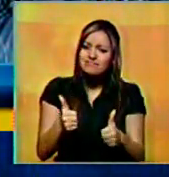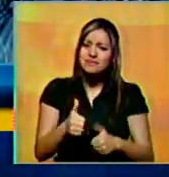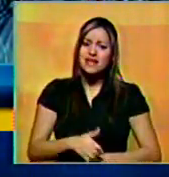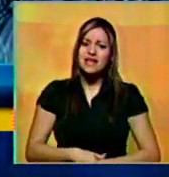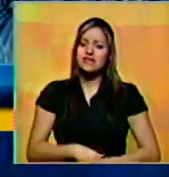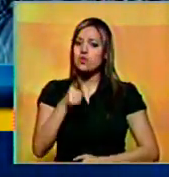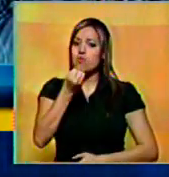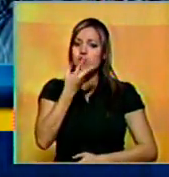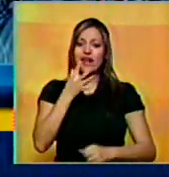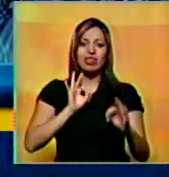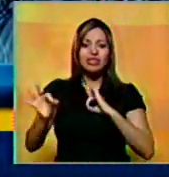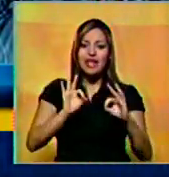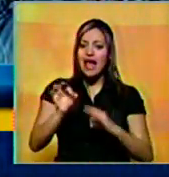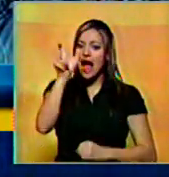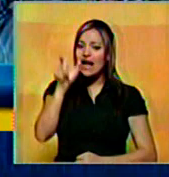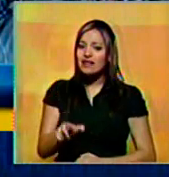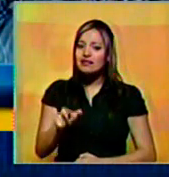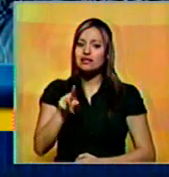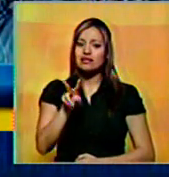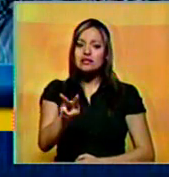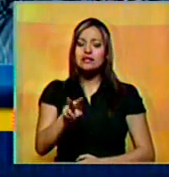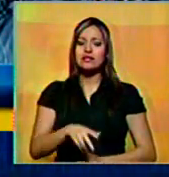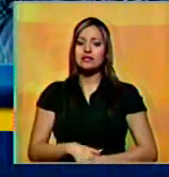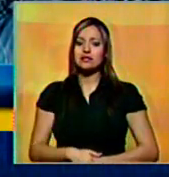muy buena actriz.